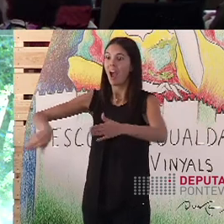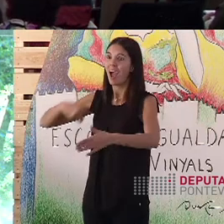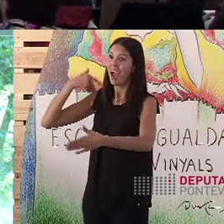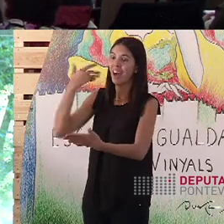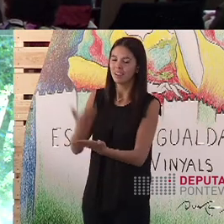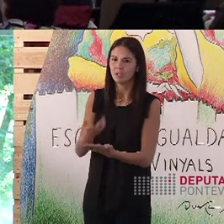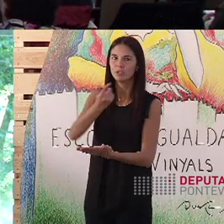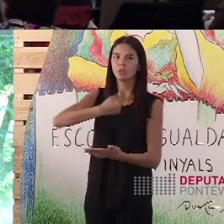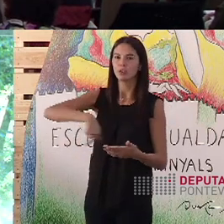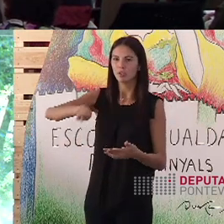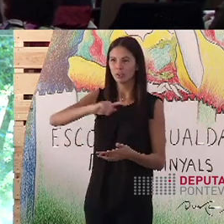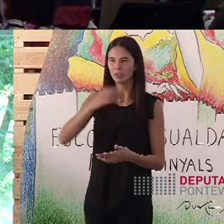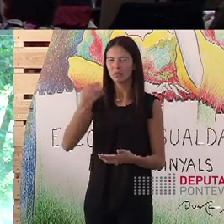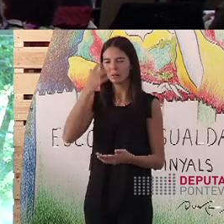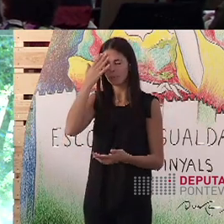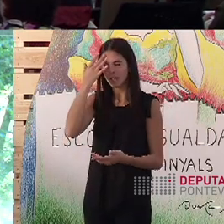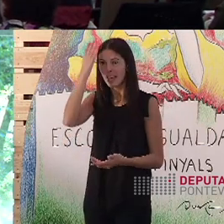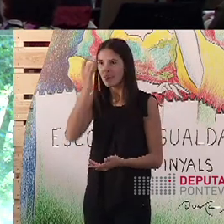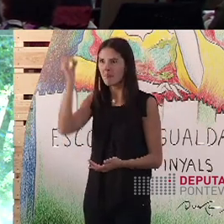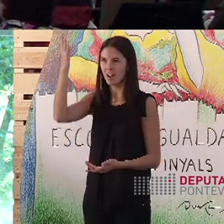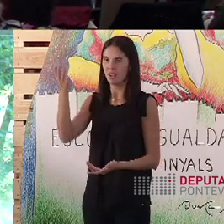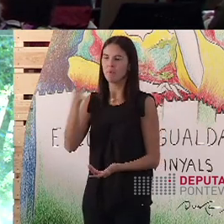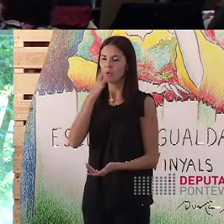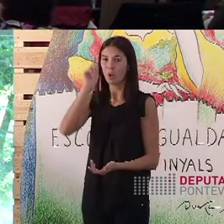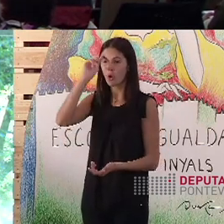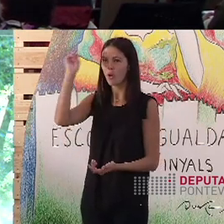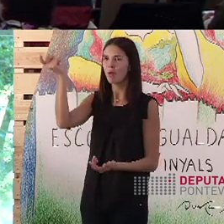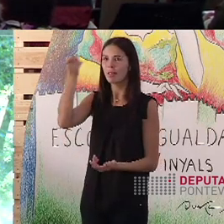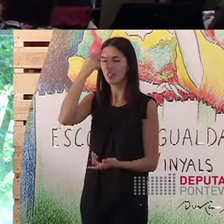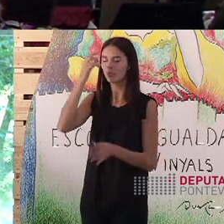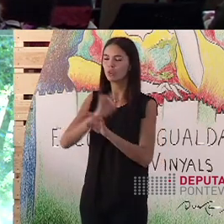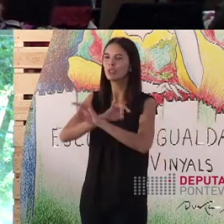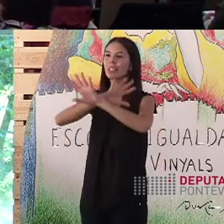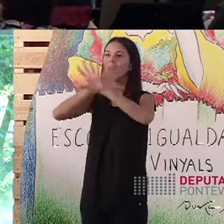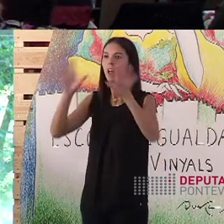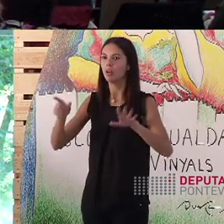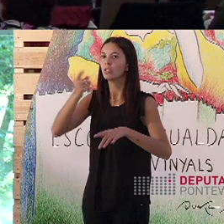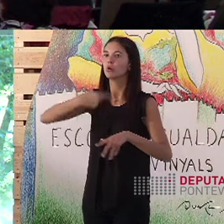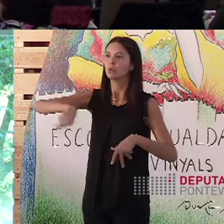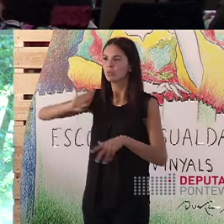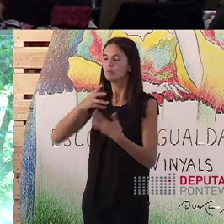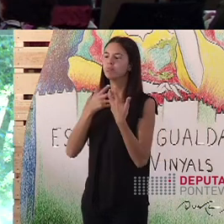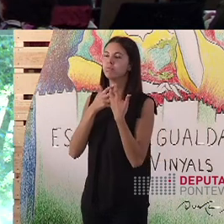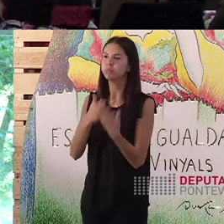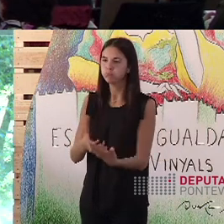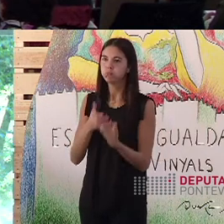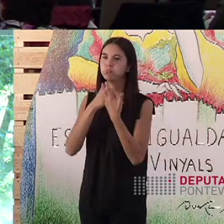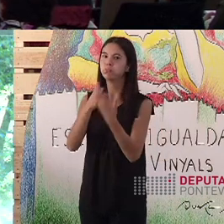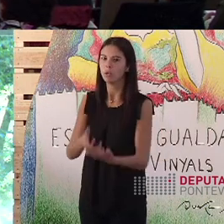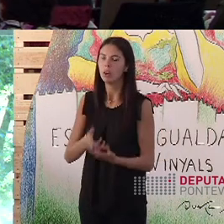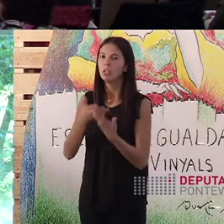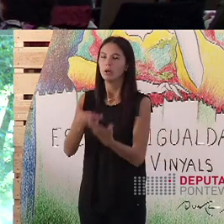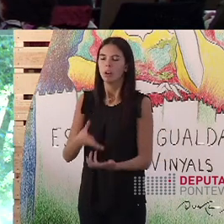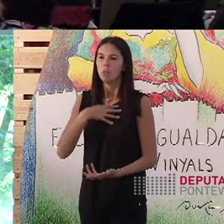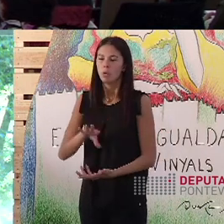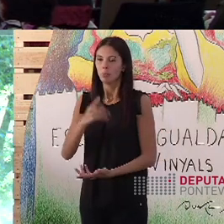temos que ter nós o noso imaginario tamén, e todos estes preconceptos para facernos resistentes a poder admitir que podemos estar